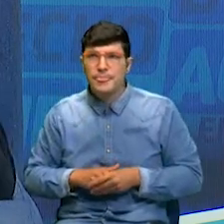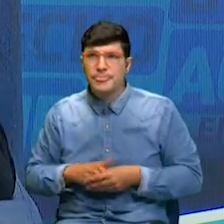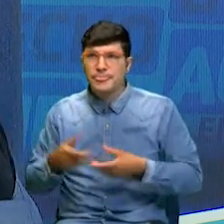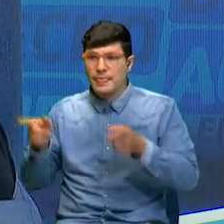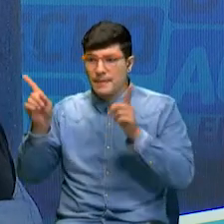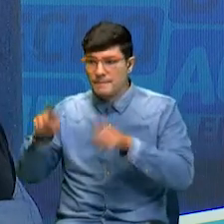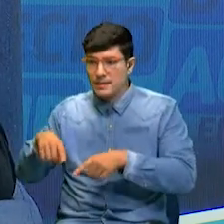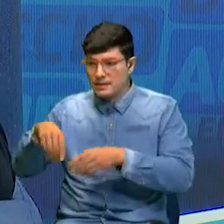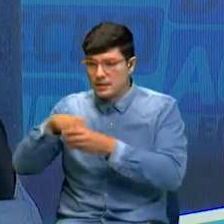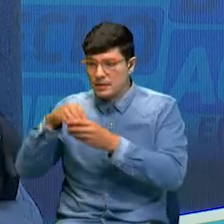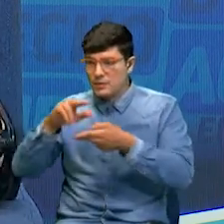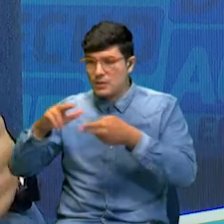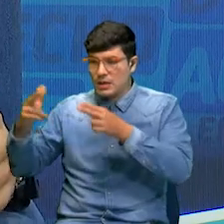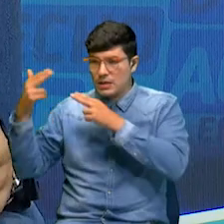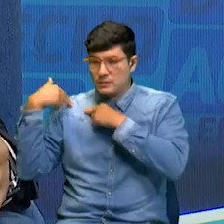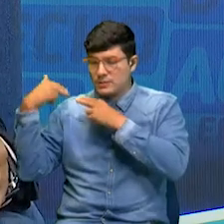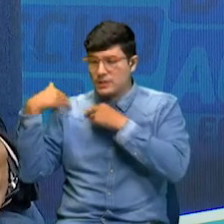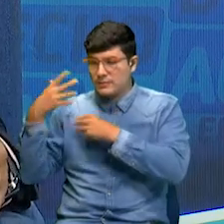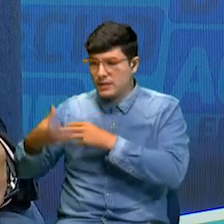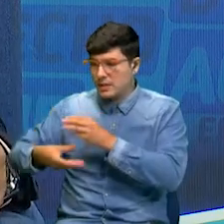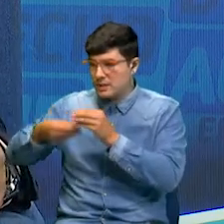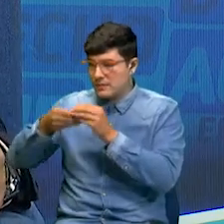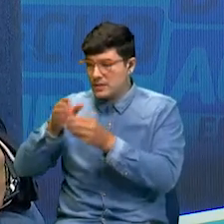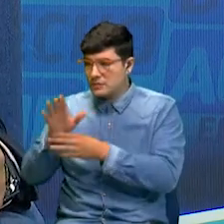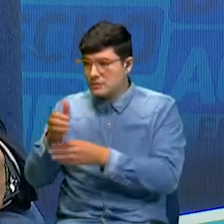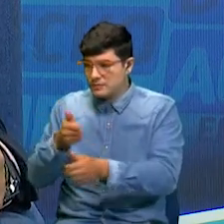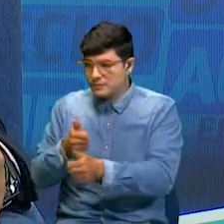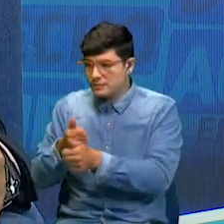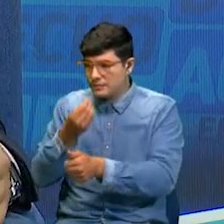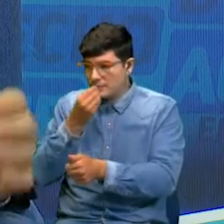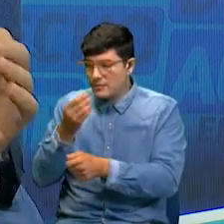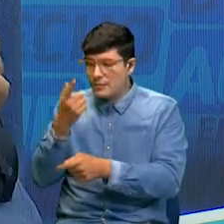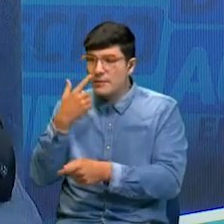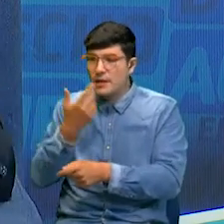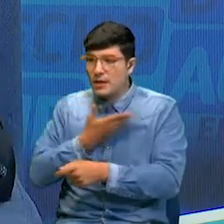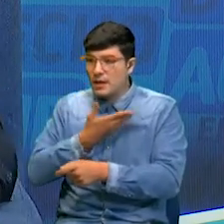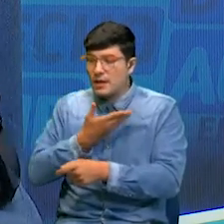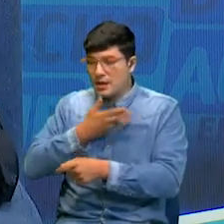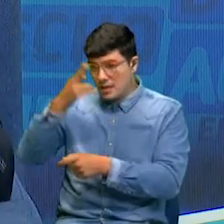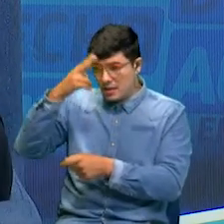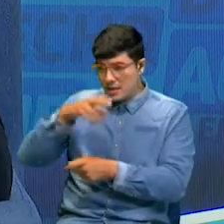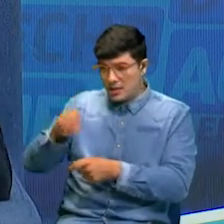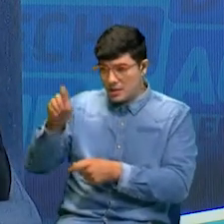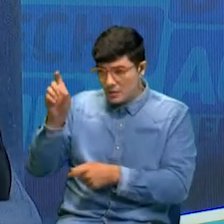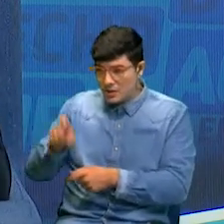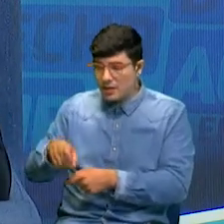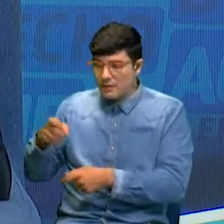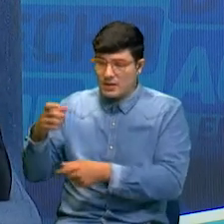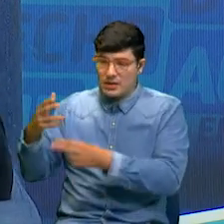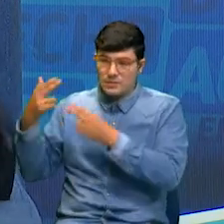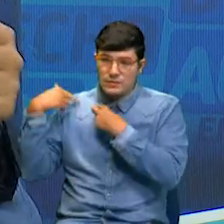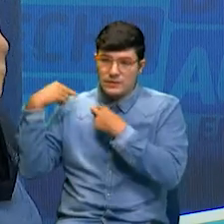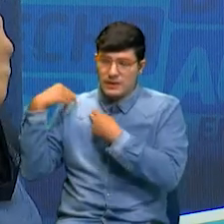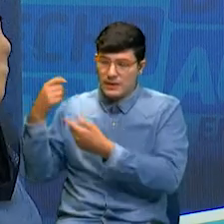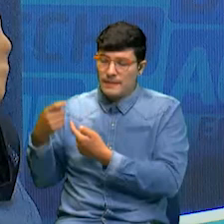entra dentro de estas responsabilidades adicional a los alimentos la obligación de responder también por